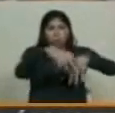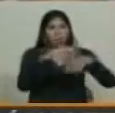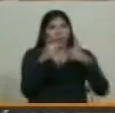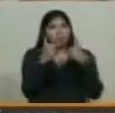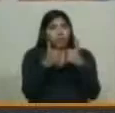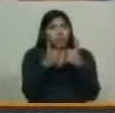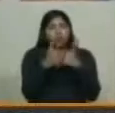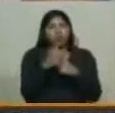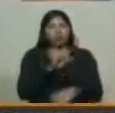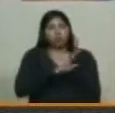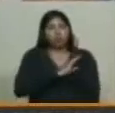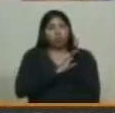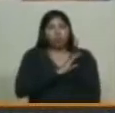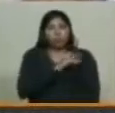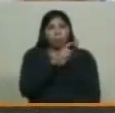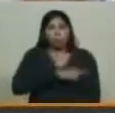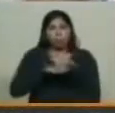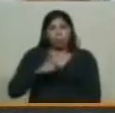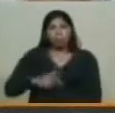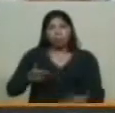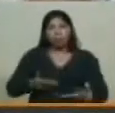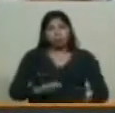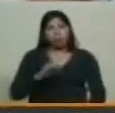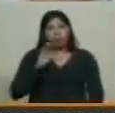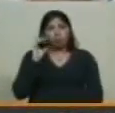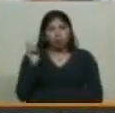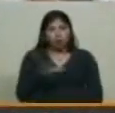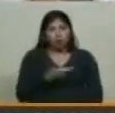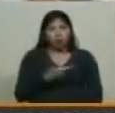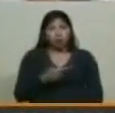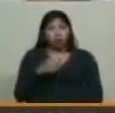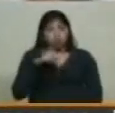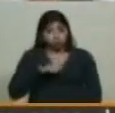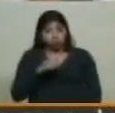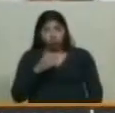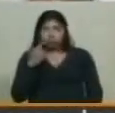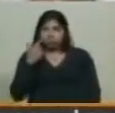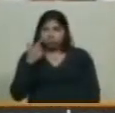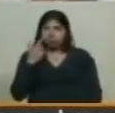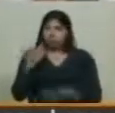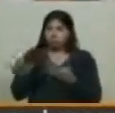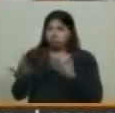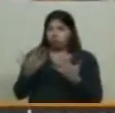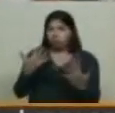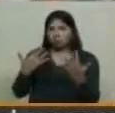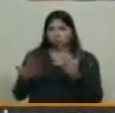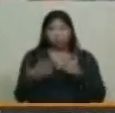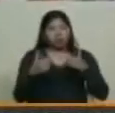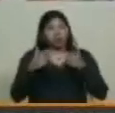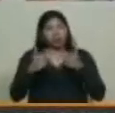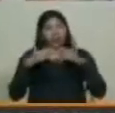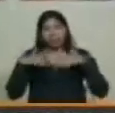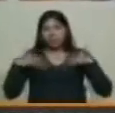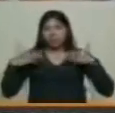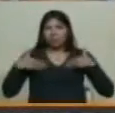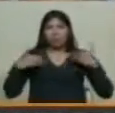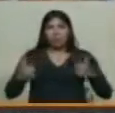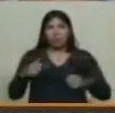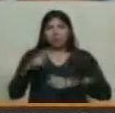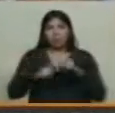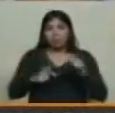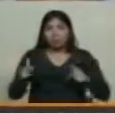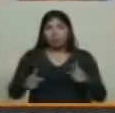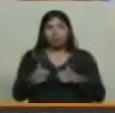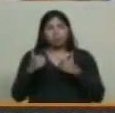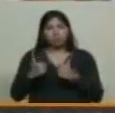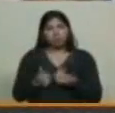la propia gente de Guarenas, y hoy, en este día de Guarenas, vemos cómo se mantiene la movilización, la alegría de la gente. Esto apunta a que vamos por el